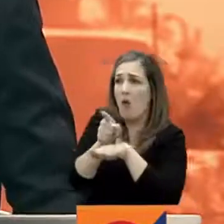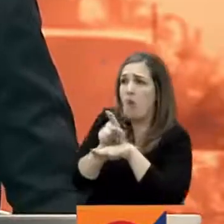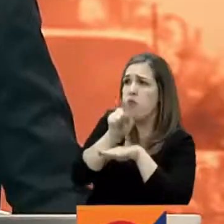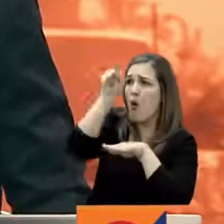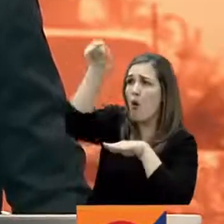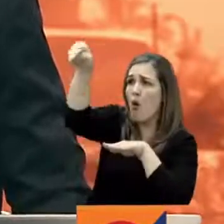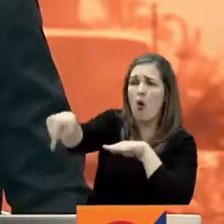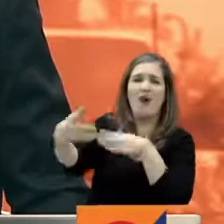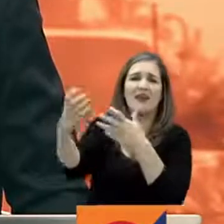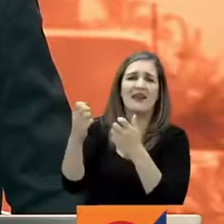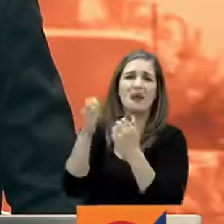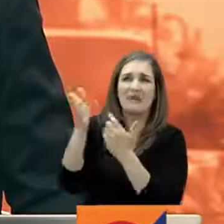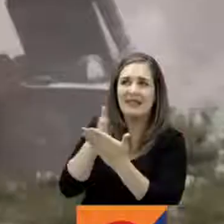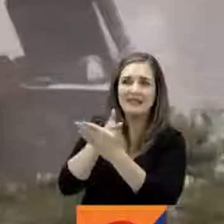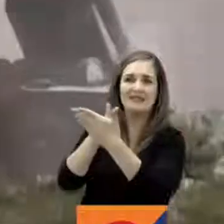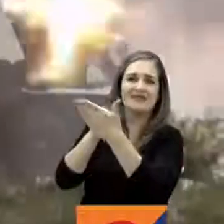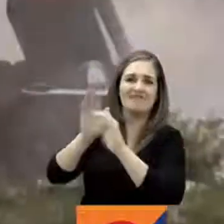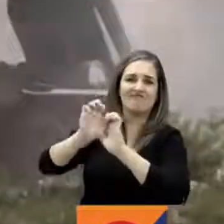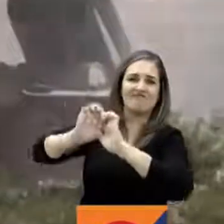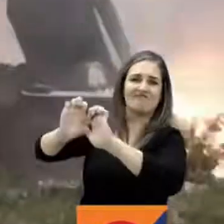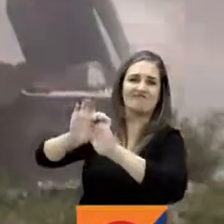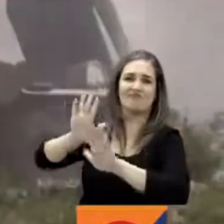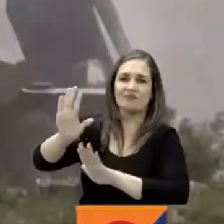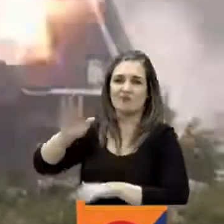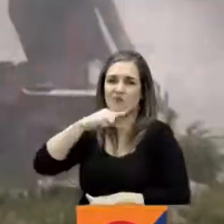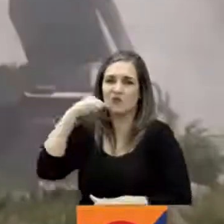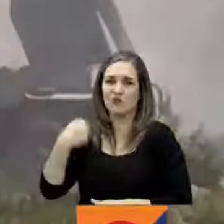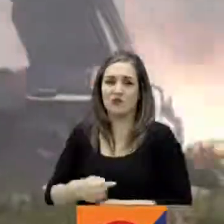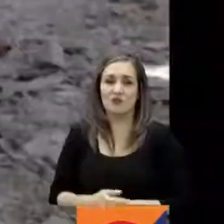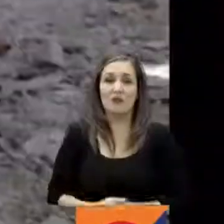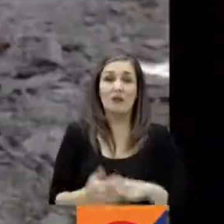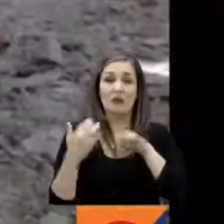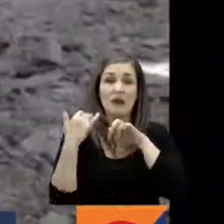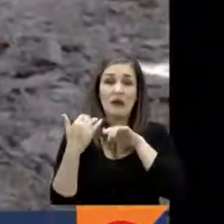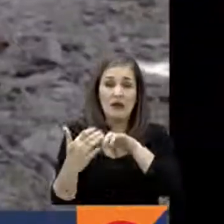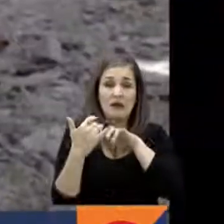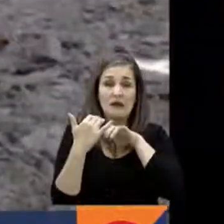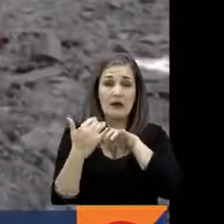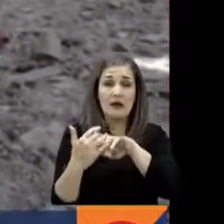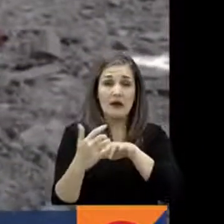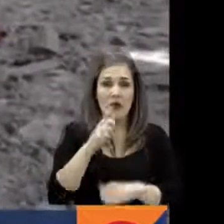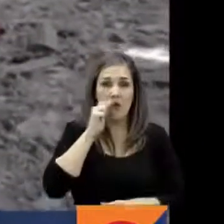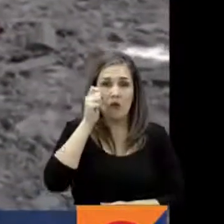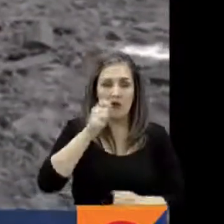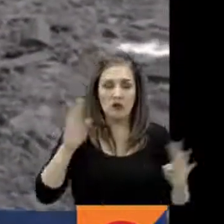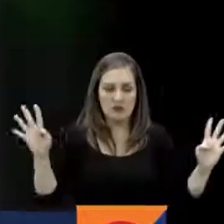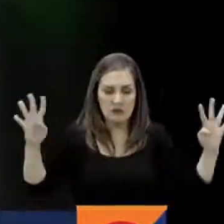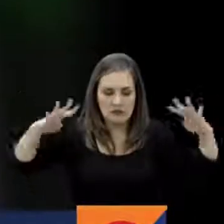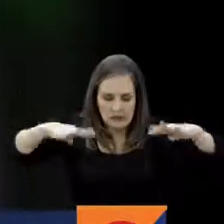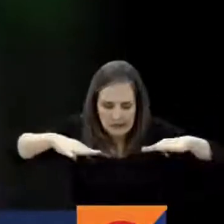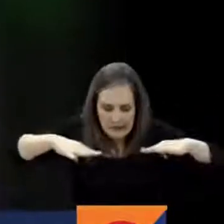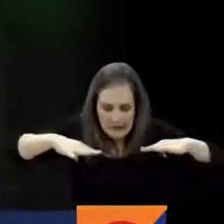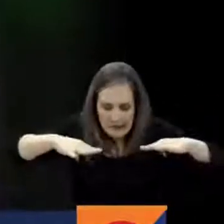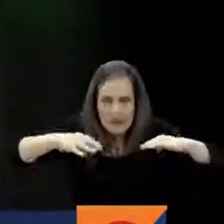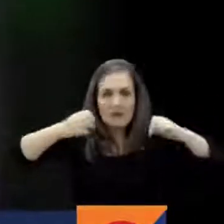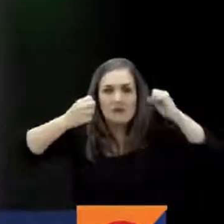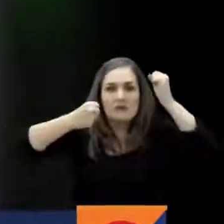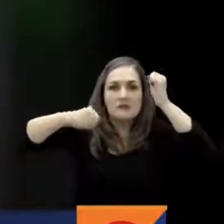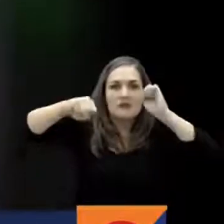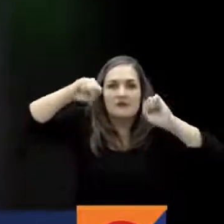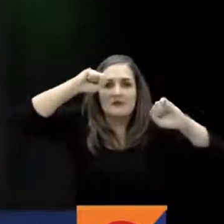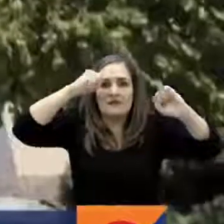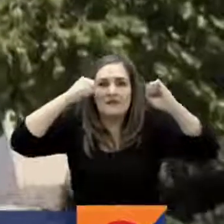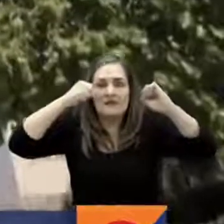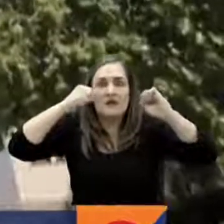ofensiva rusa en sus ciudades. Esta guerra hizo de Ucrania el punto sobre el que ahora reposa el equilibrio de